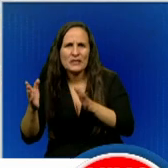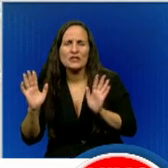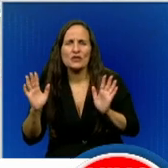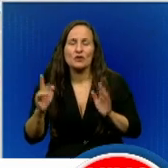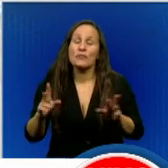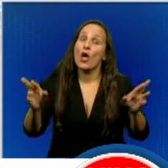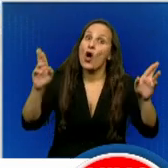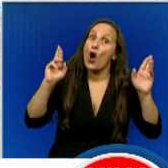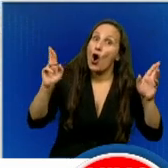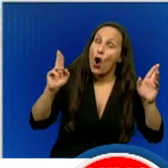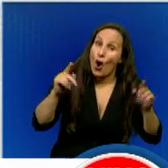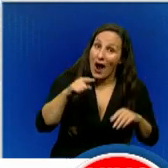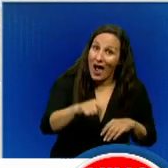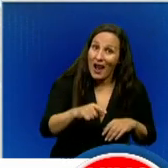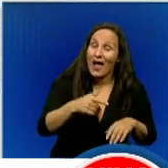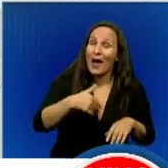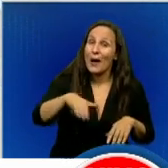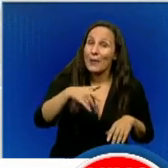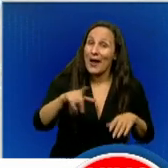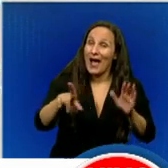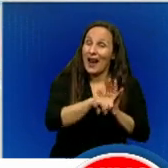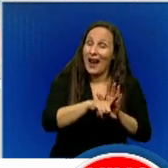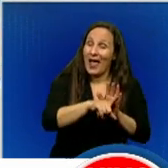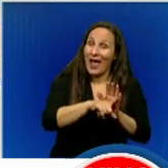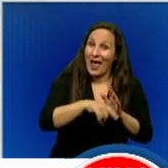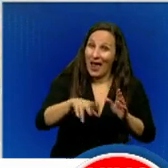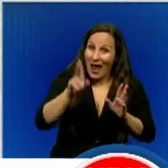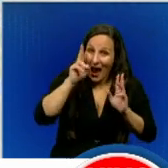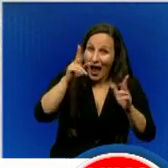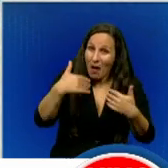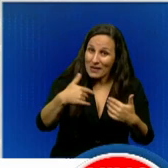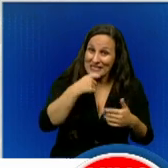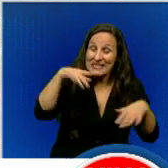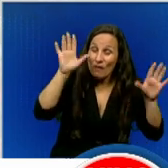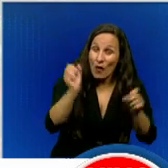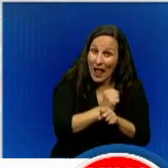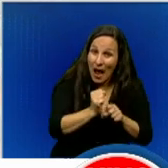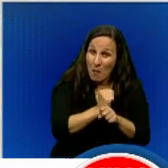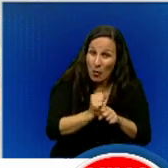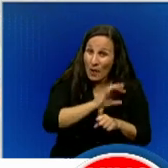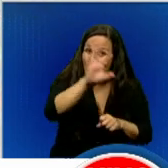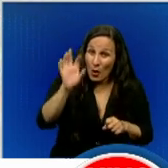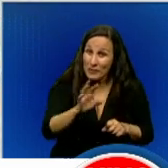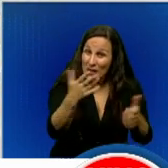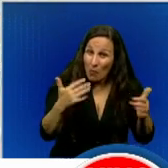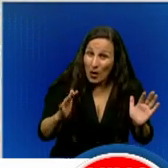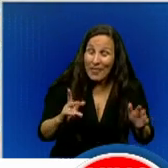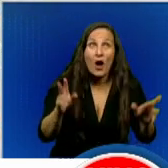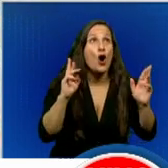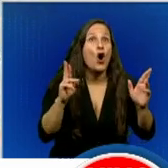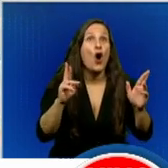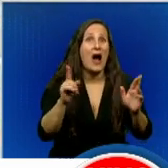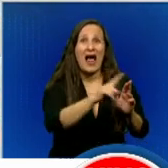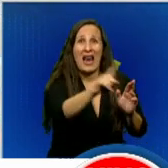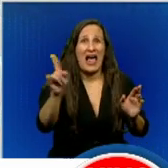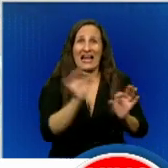habilitación que le va a dar esta ley de aprobarse a las provincias ojala que ninguna